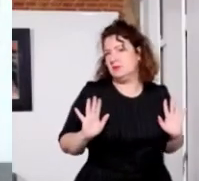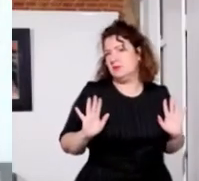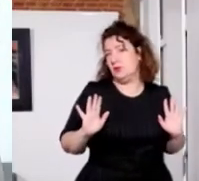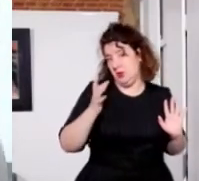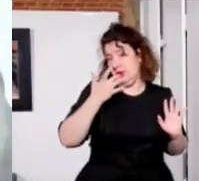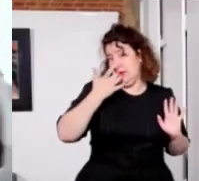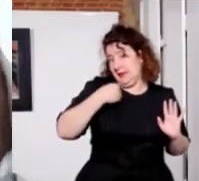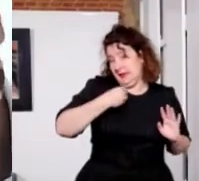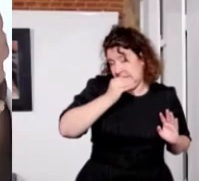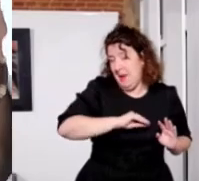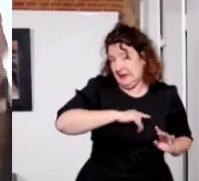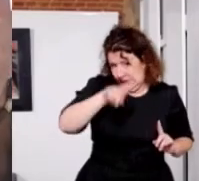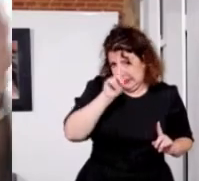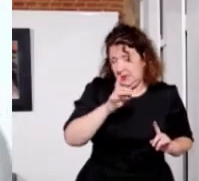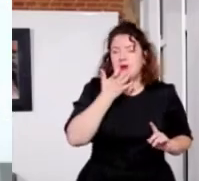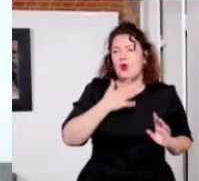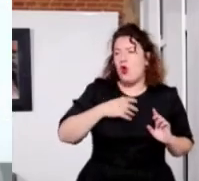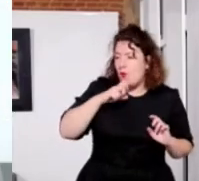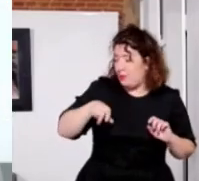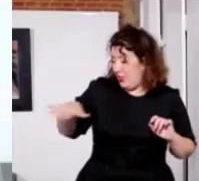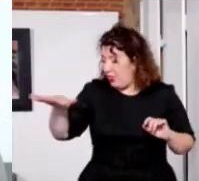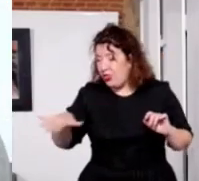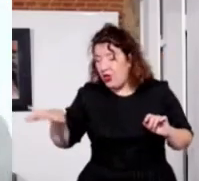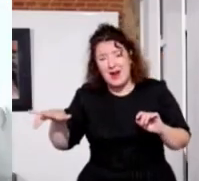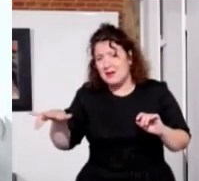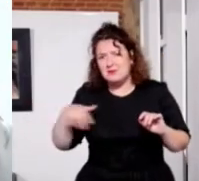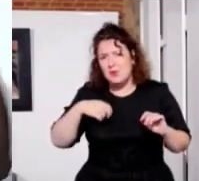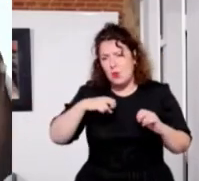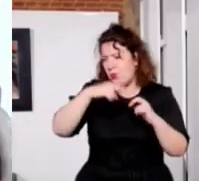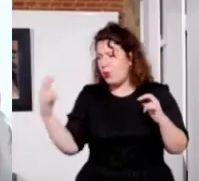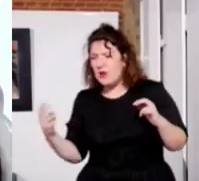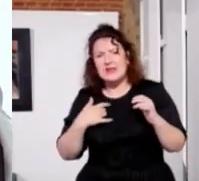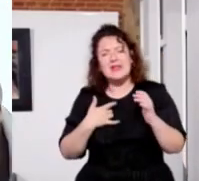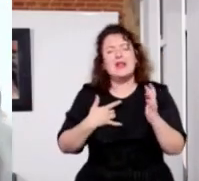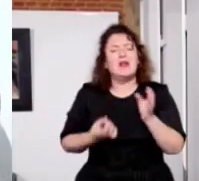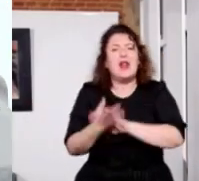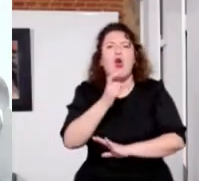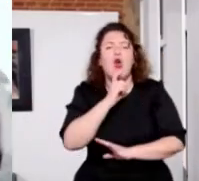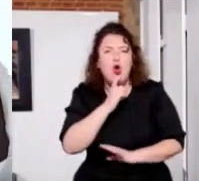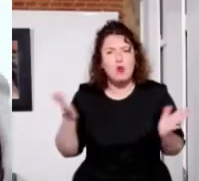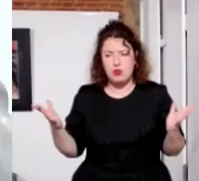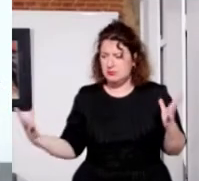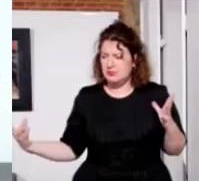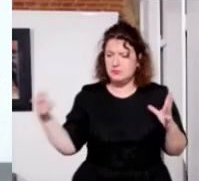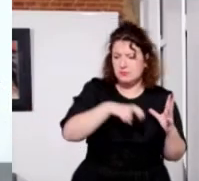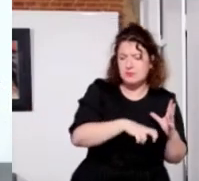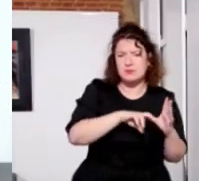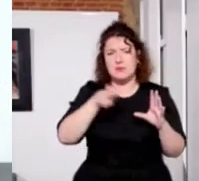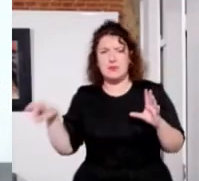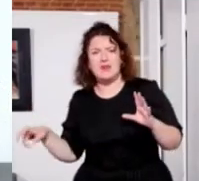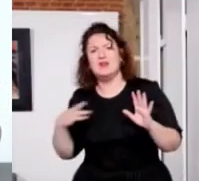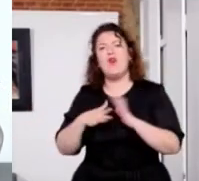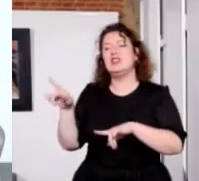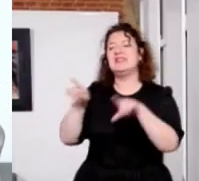logro, sino cómo generamos puentes de un lado a otro. ¿Cómo generamos inclusión no diferencial, inclusión no